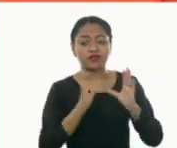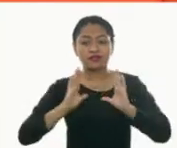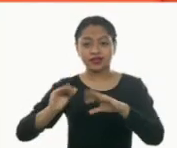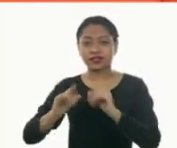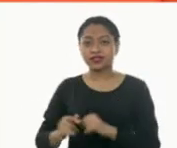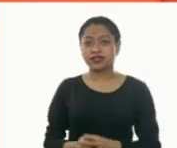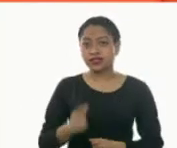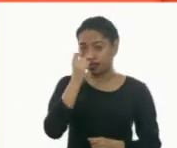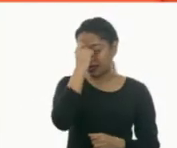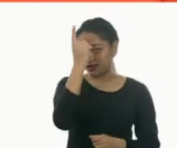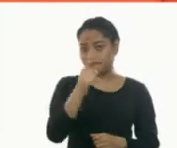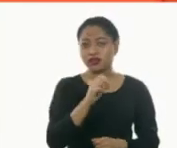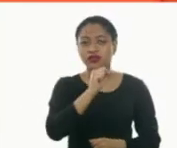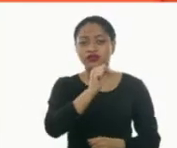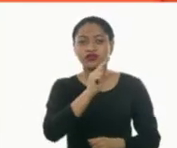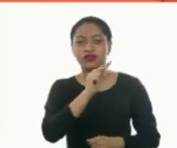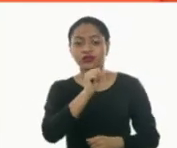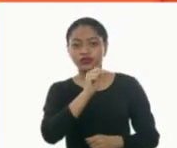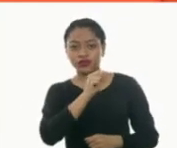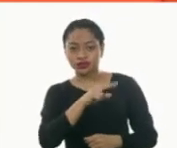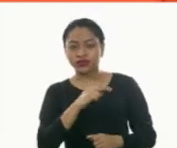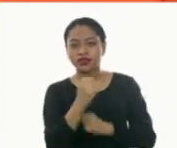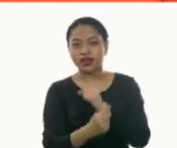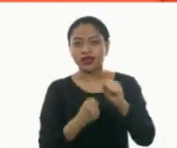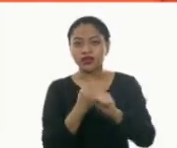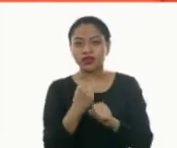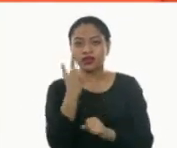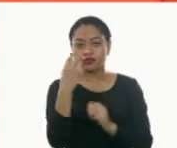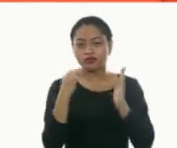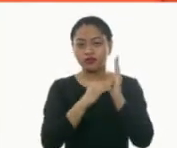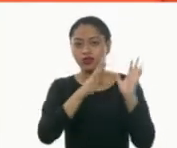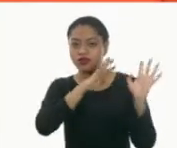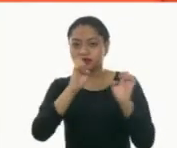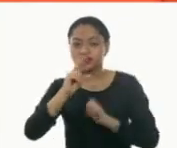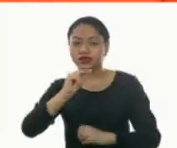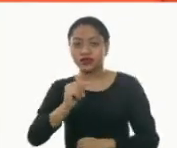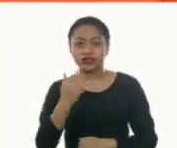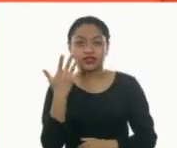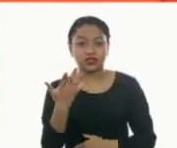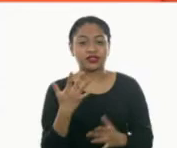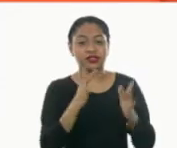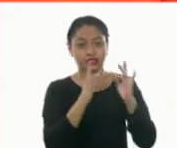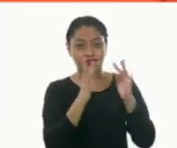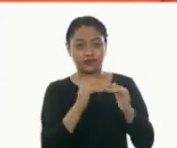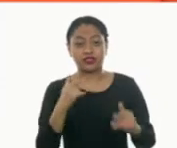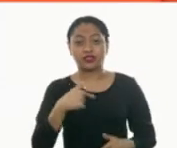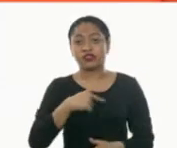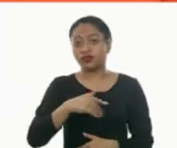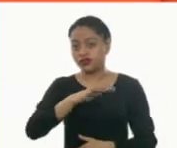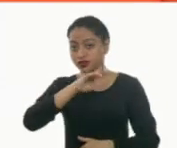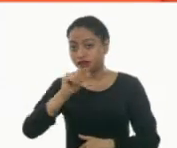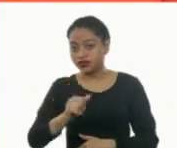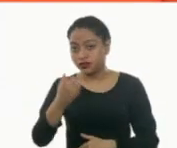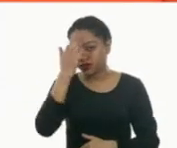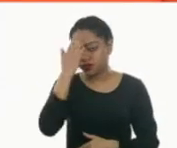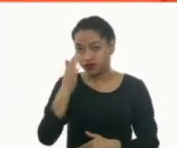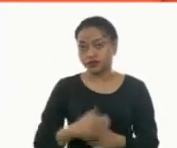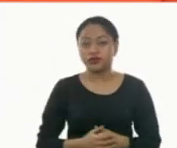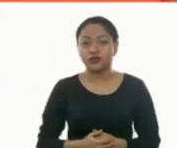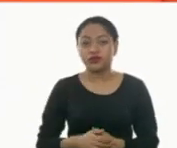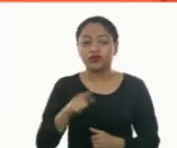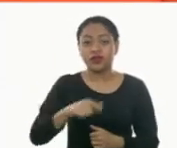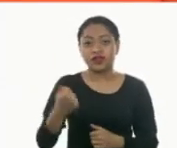Susan en 1985 en Francia. Yo lo conozco en 1994 en una escuela